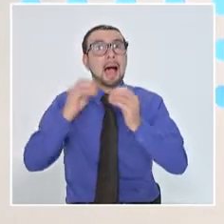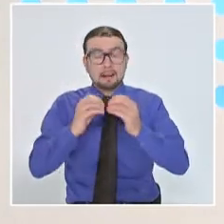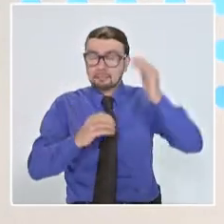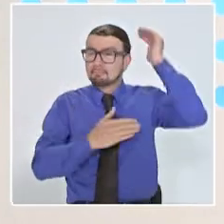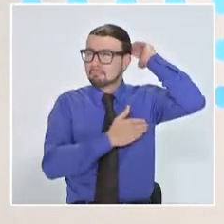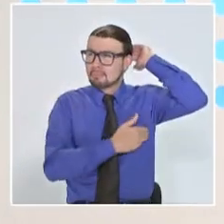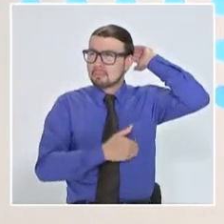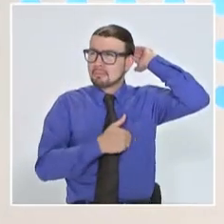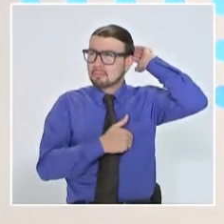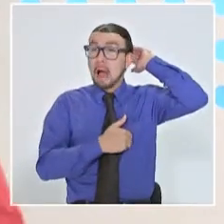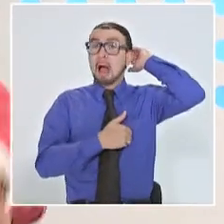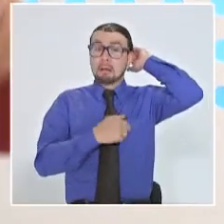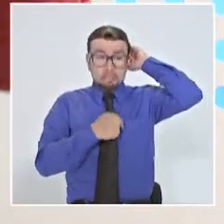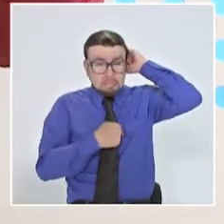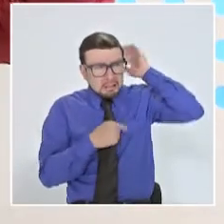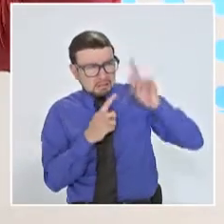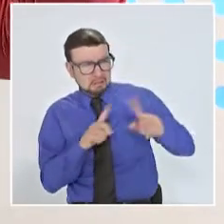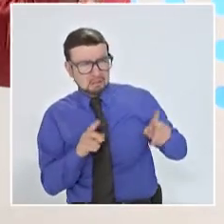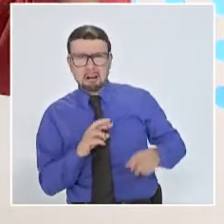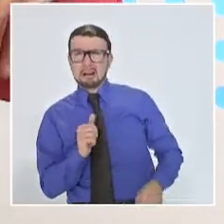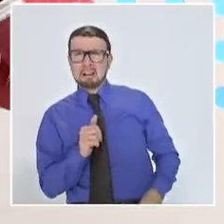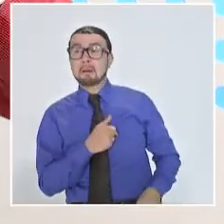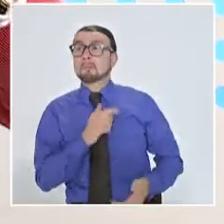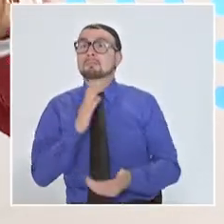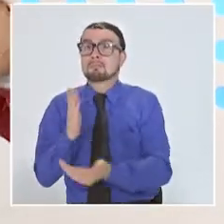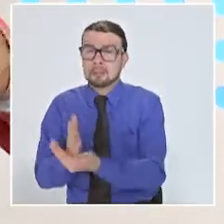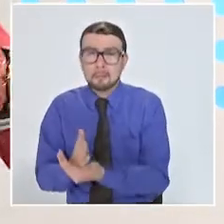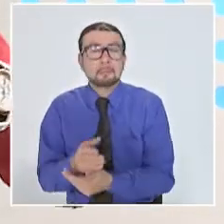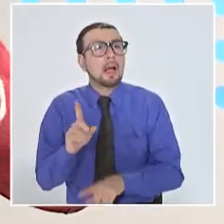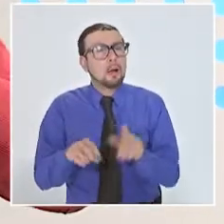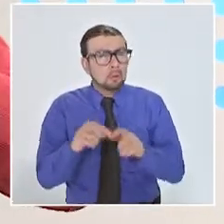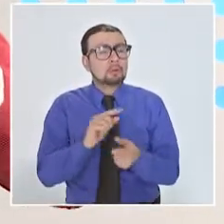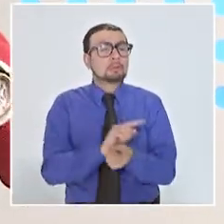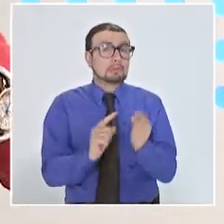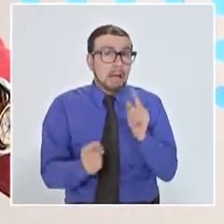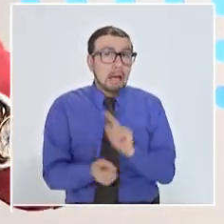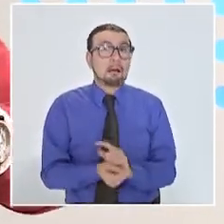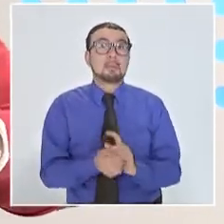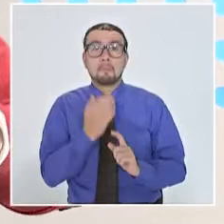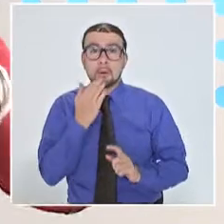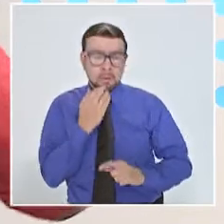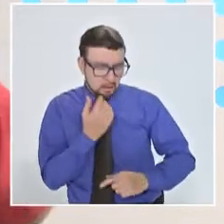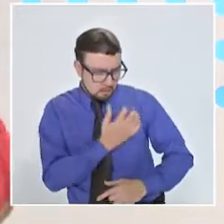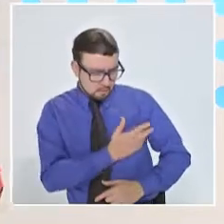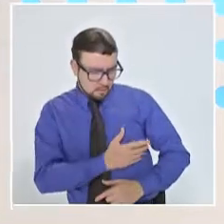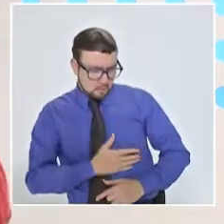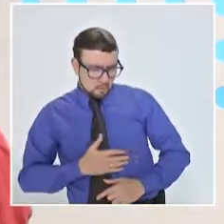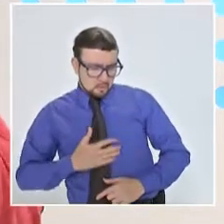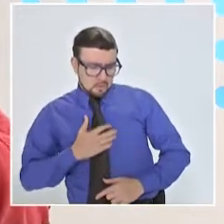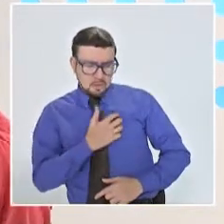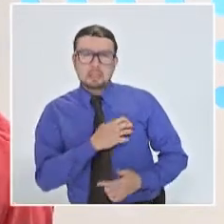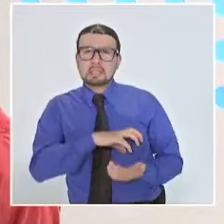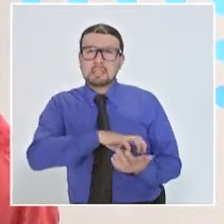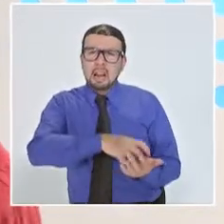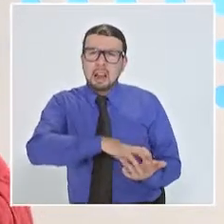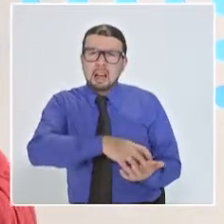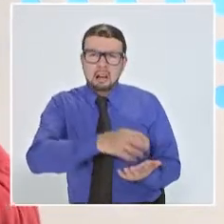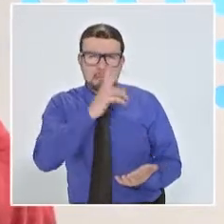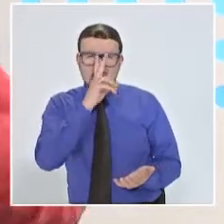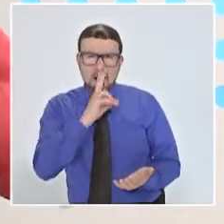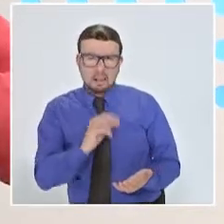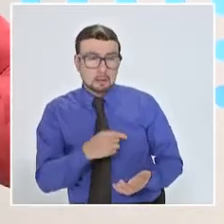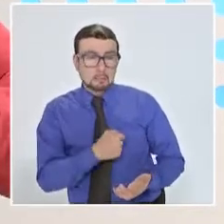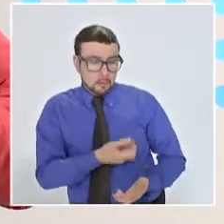algo distinto es donde tiene que correr. Ahorita mostraron unos cambios que ya son más avanzados, que la piel está como la cáscara de naranja, que el pezón se